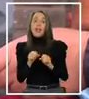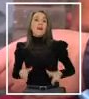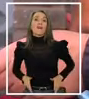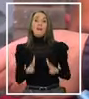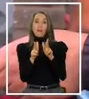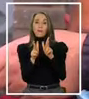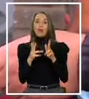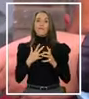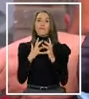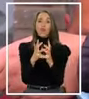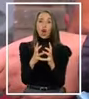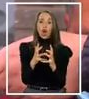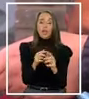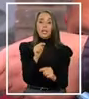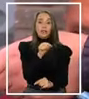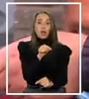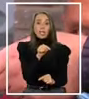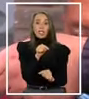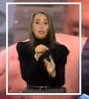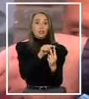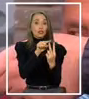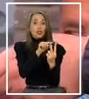violentos, esto es algo que